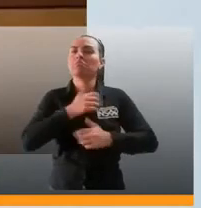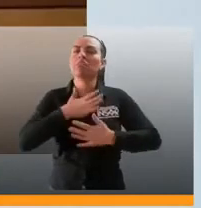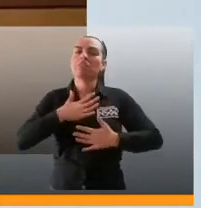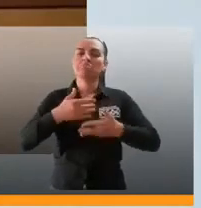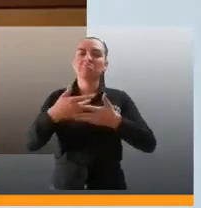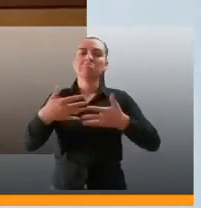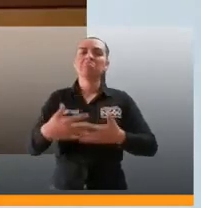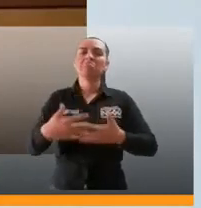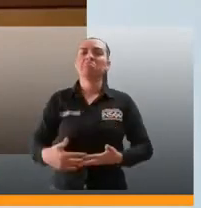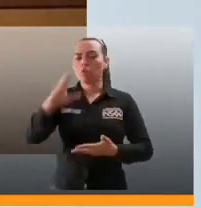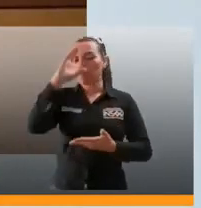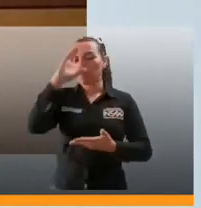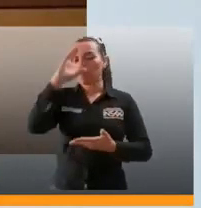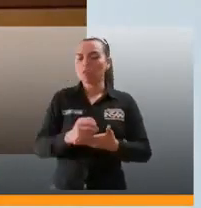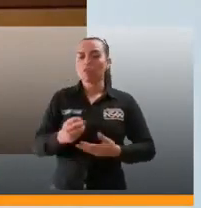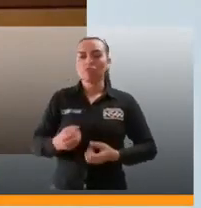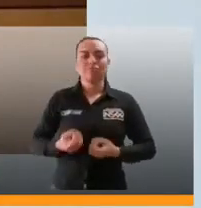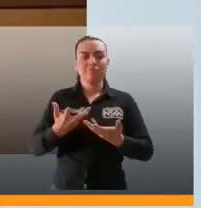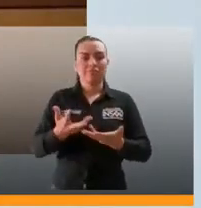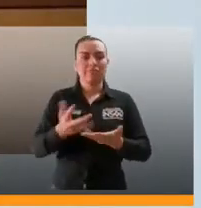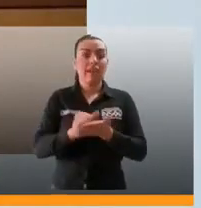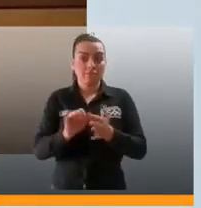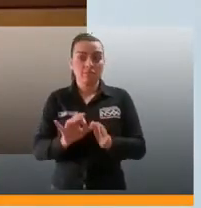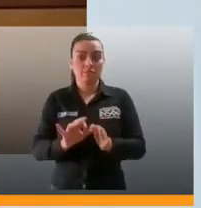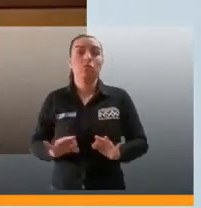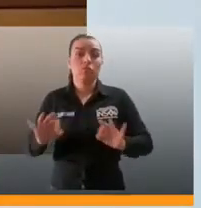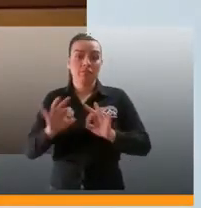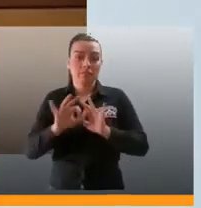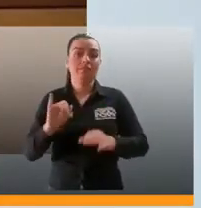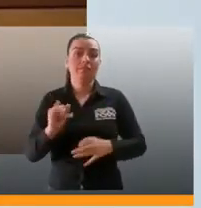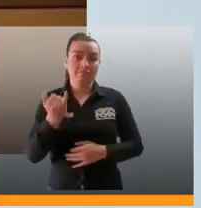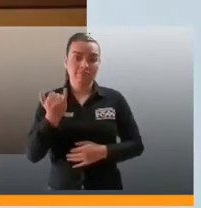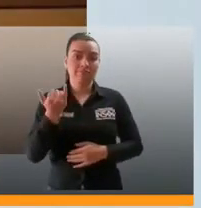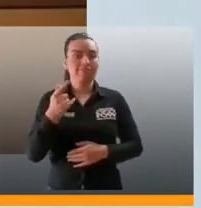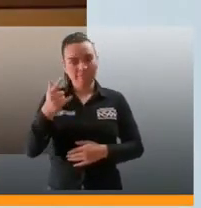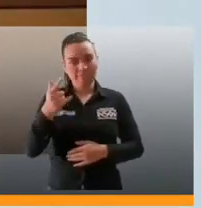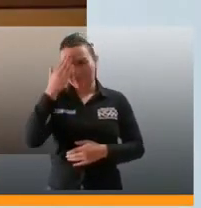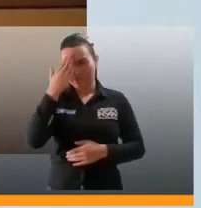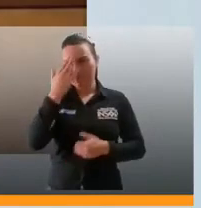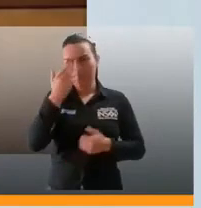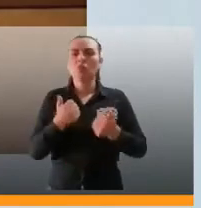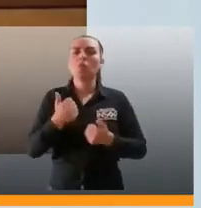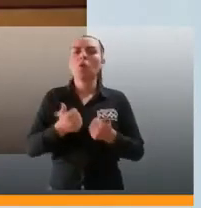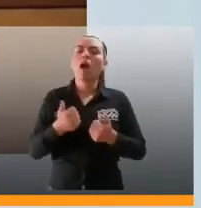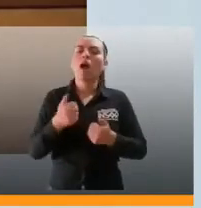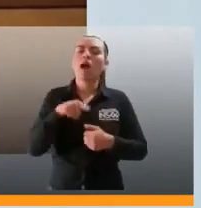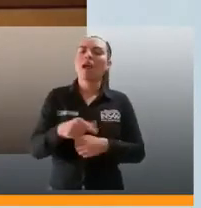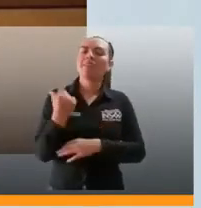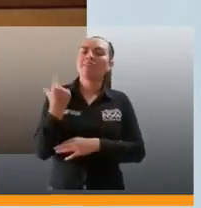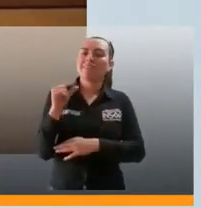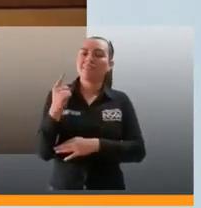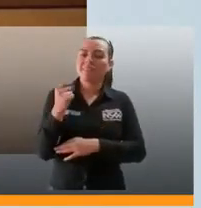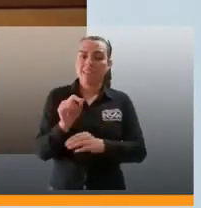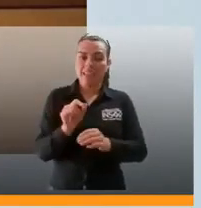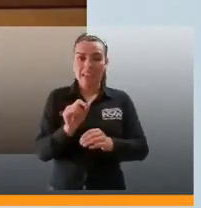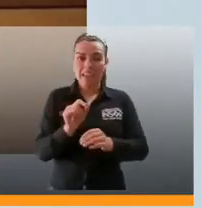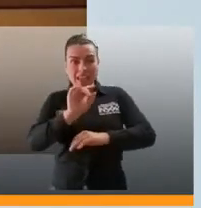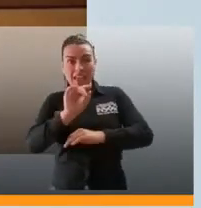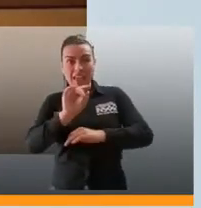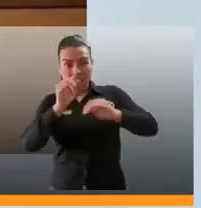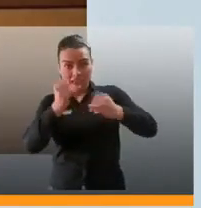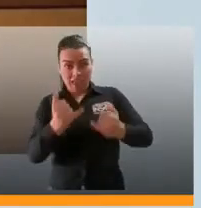muy importantes y cualquiera de las herramientas que usamos hoy en día para aulas digitales nos permiten ese espacio. Que los